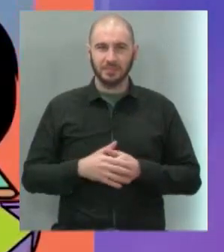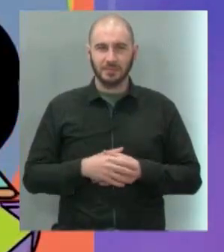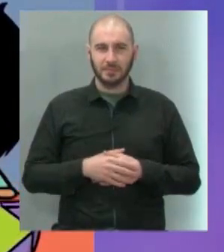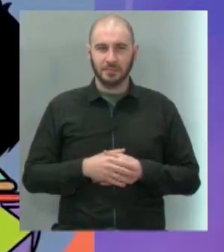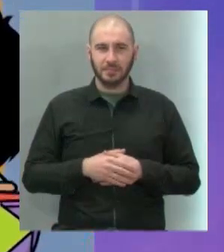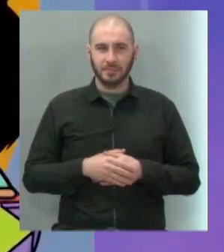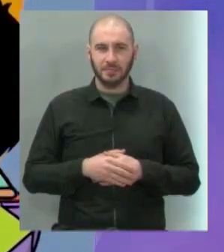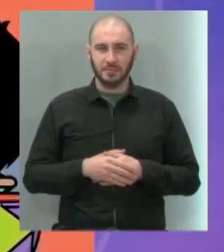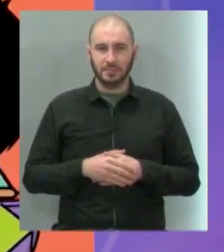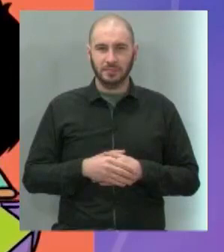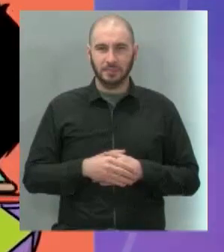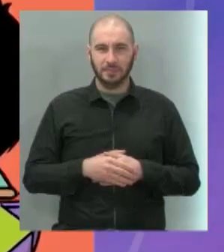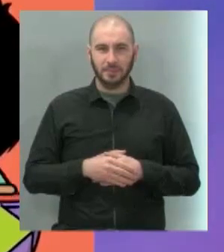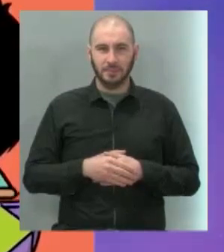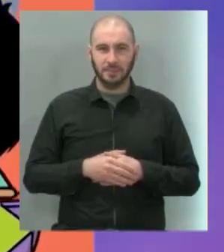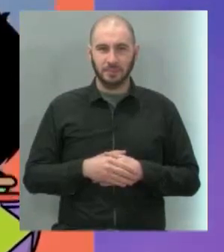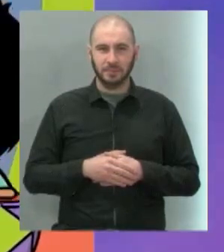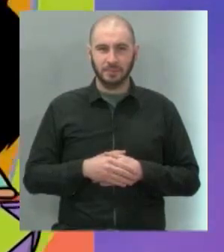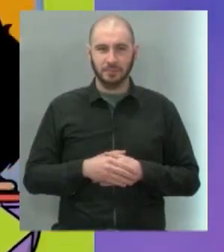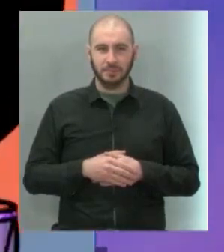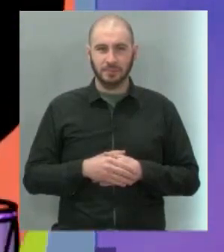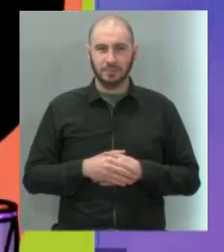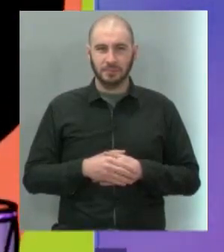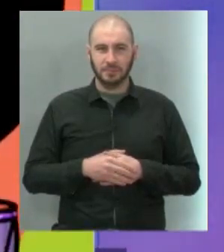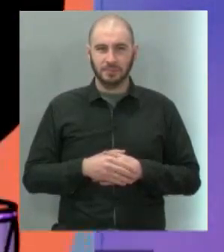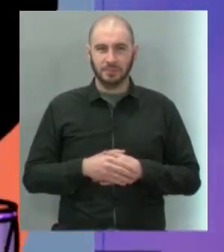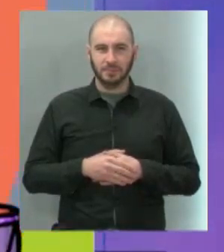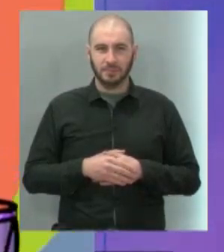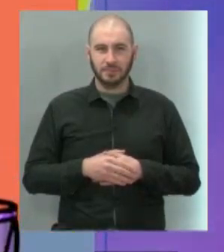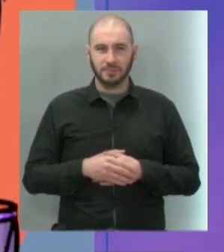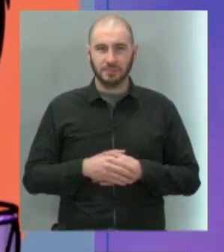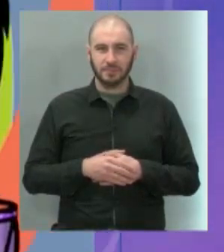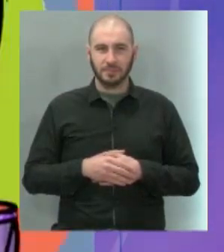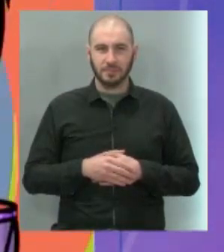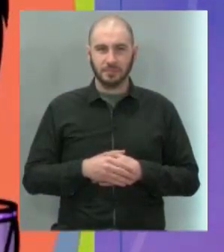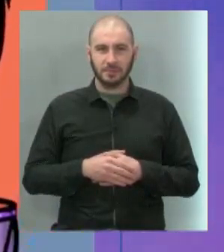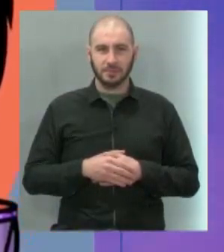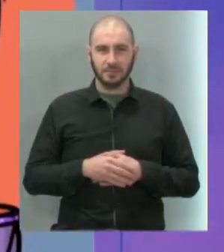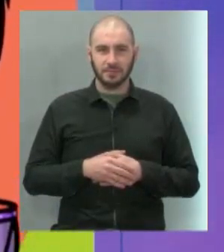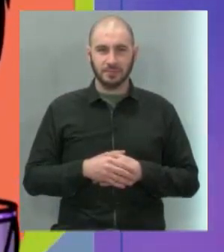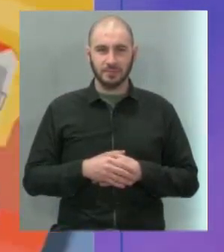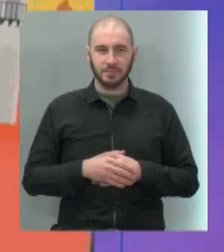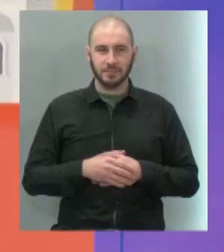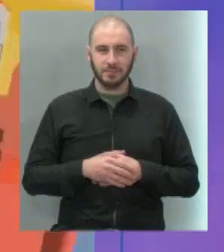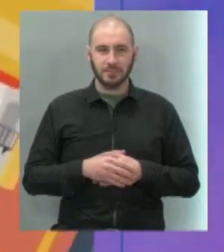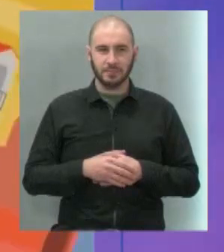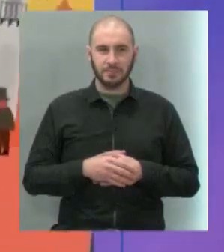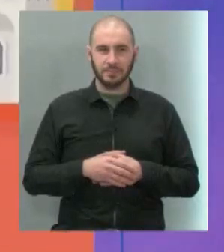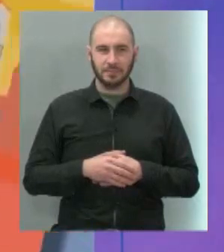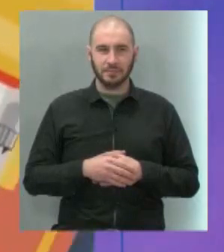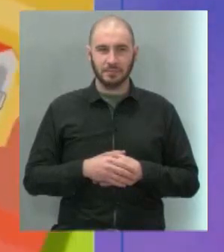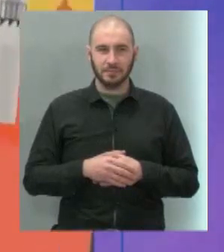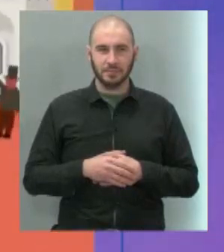A 1810 vamos a viajar. ¿Por qué? Porque comenzó la revolución.